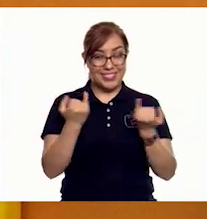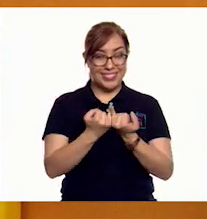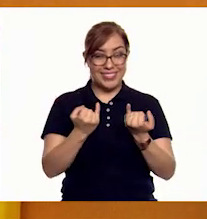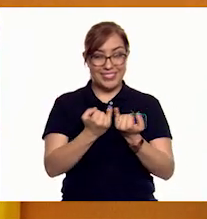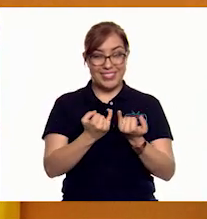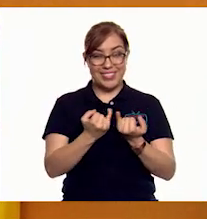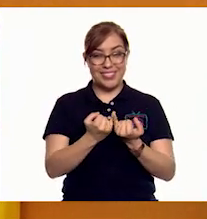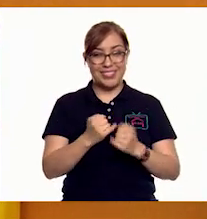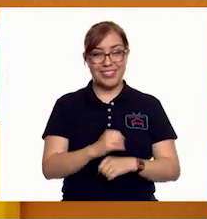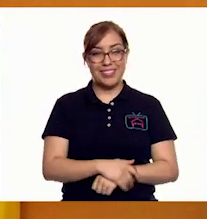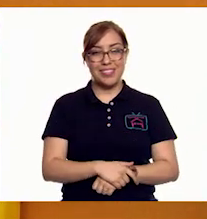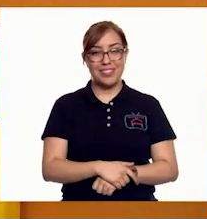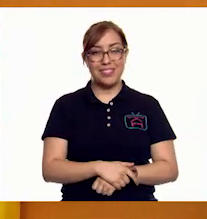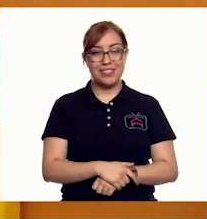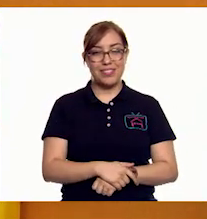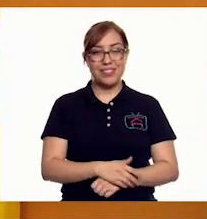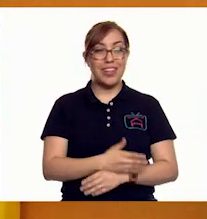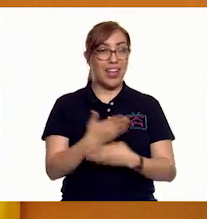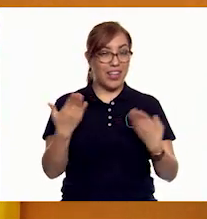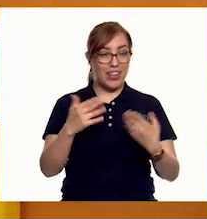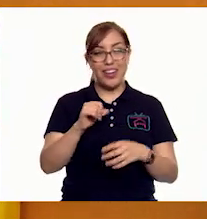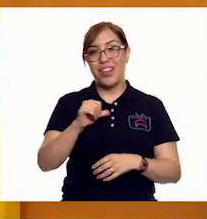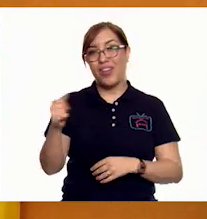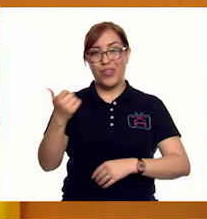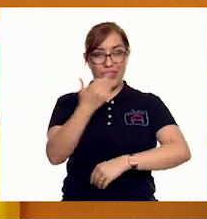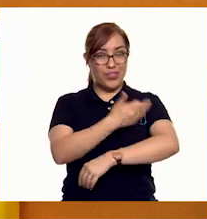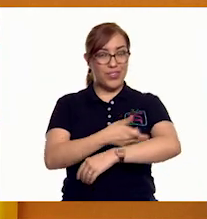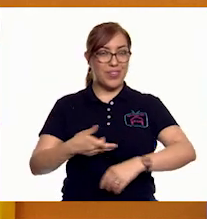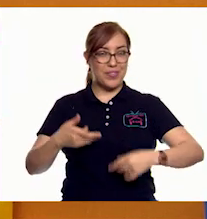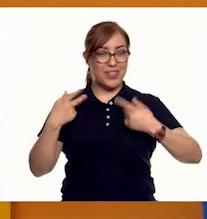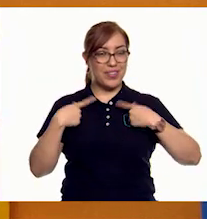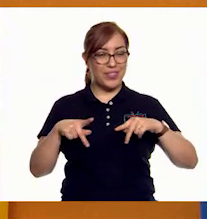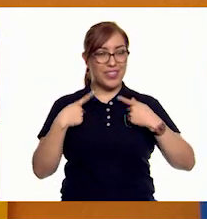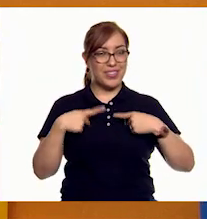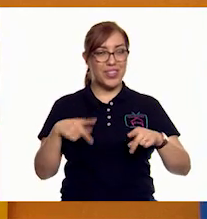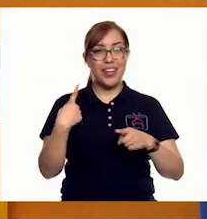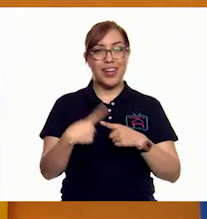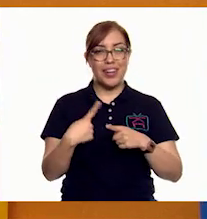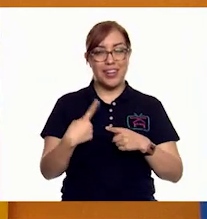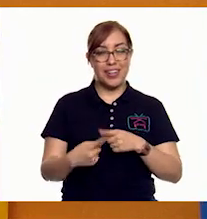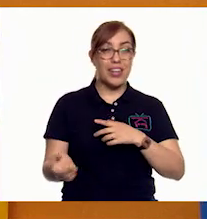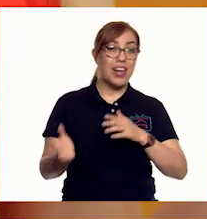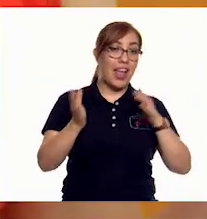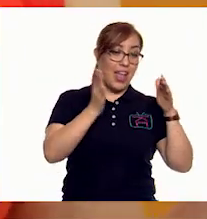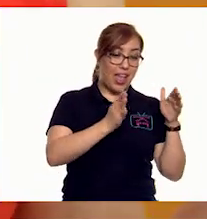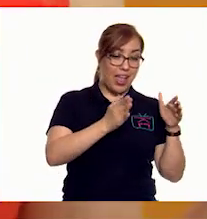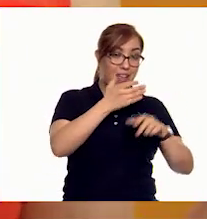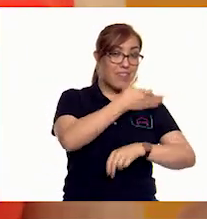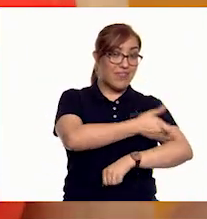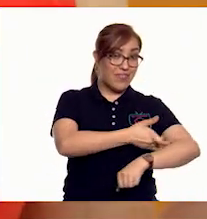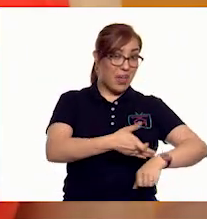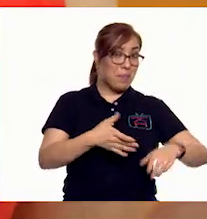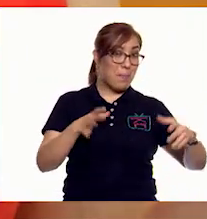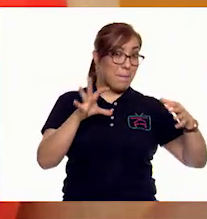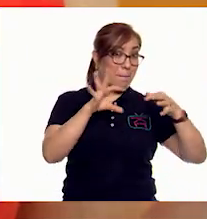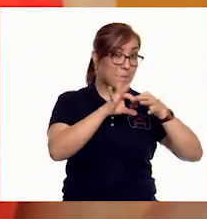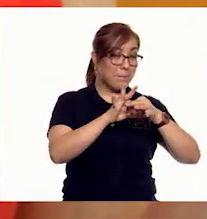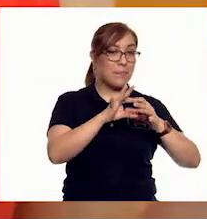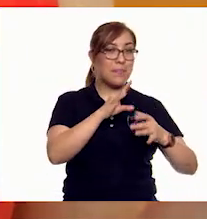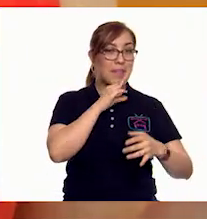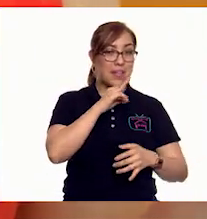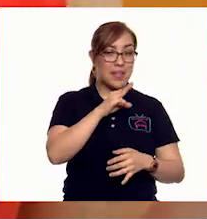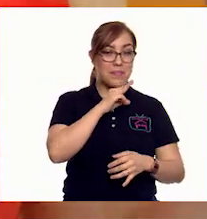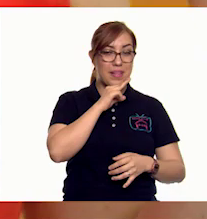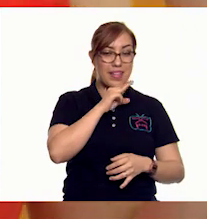dos, ahora, tres, cuatro, tres. Nuestro siguiente familiar tiene que ver con la familia materna. Que dijimos que lo referente